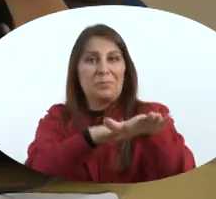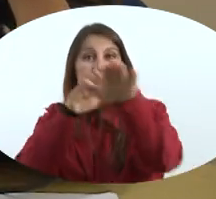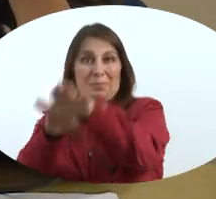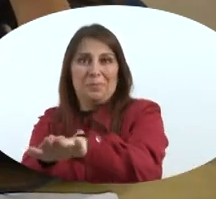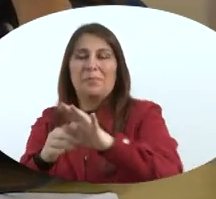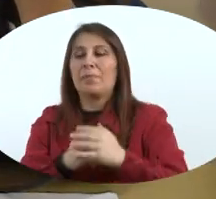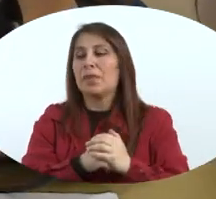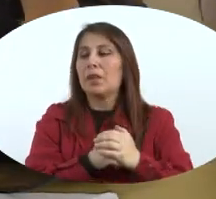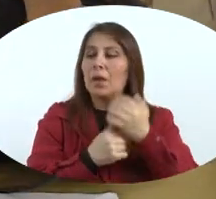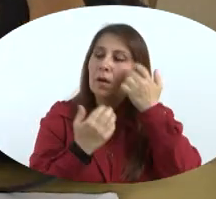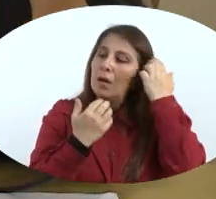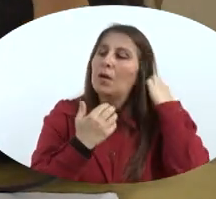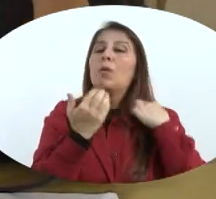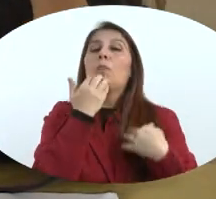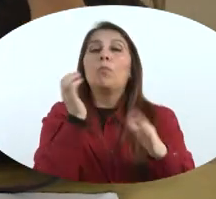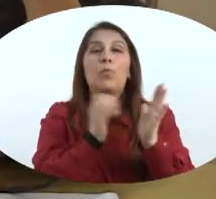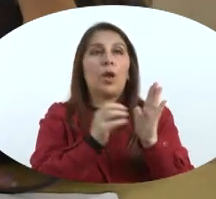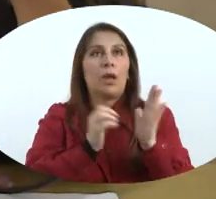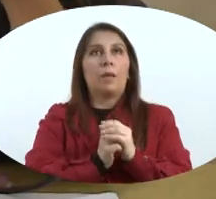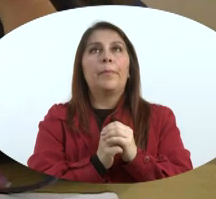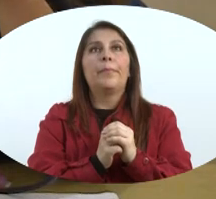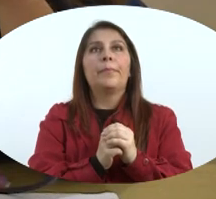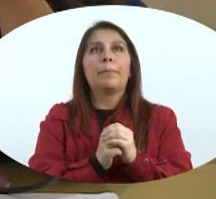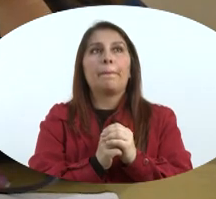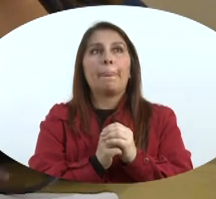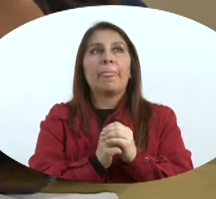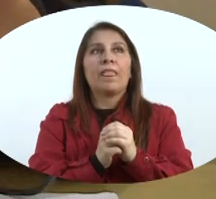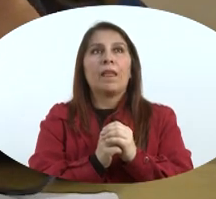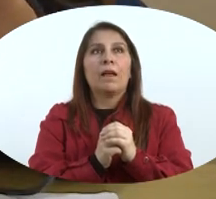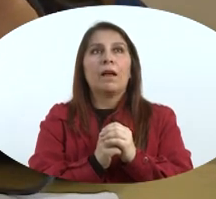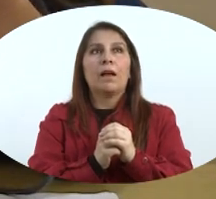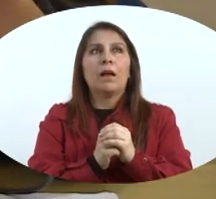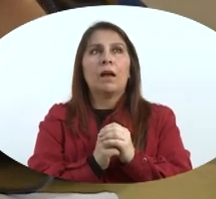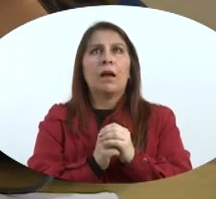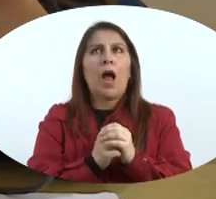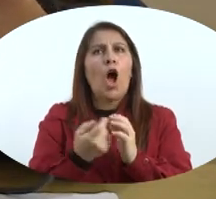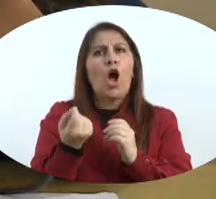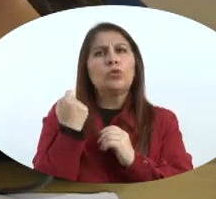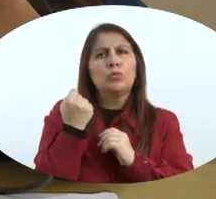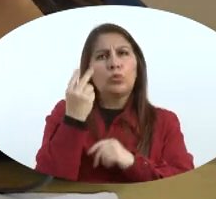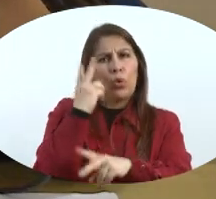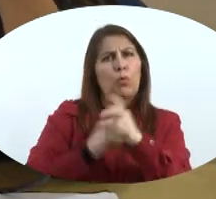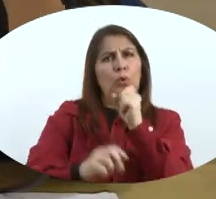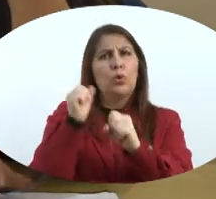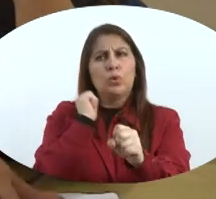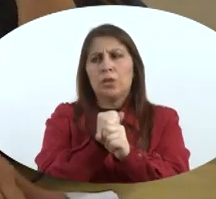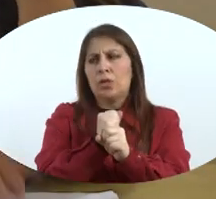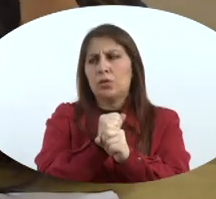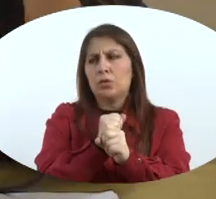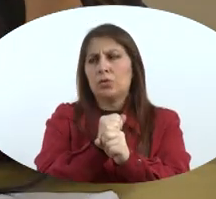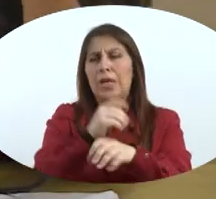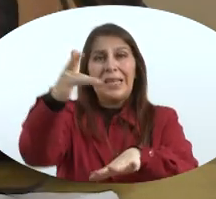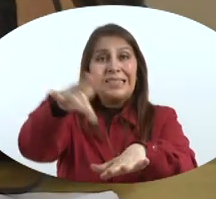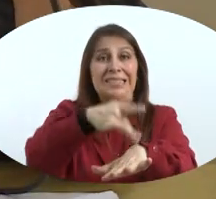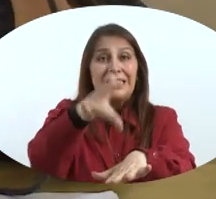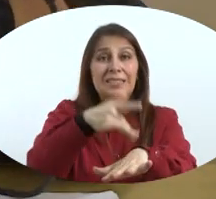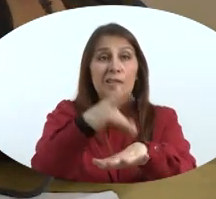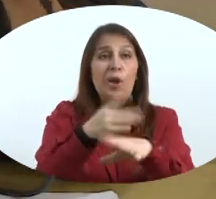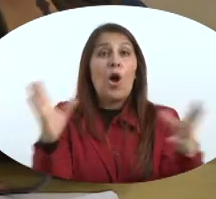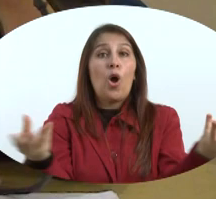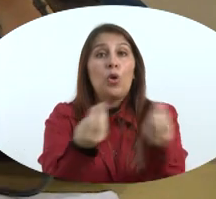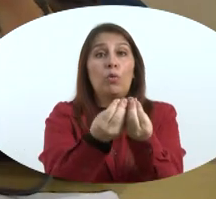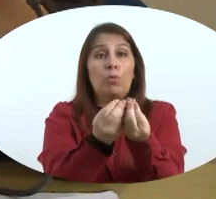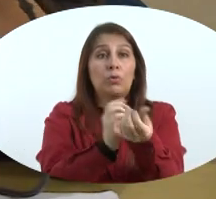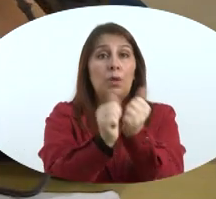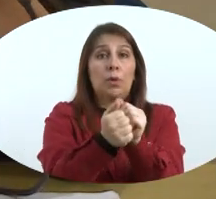por ejemplo el eliminar los los incentivos como se hizo hace más o menos dos años de pues para los grupos deportivos